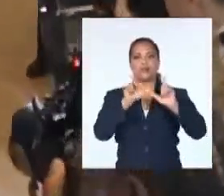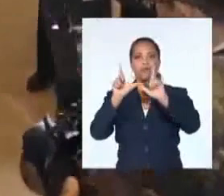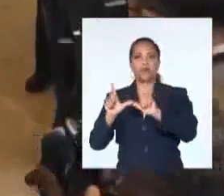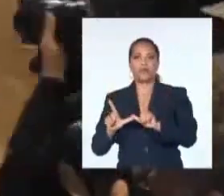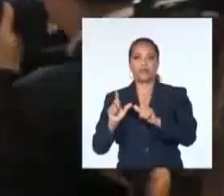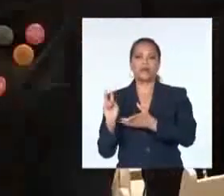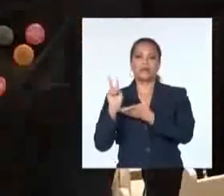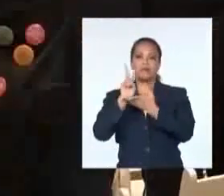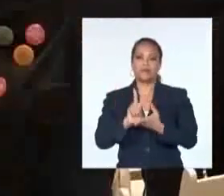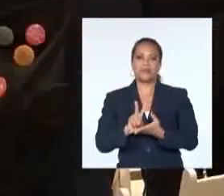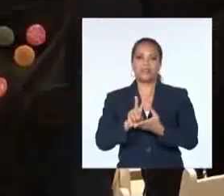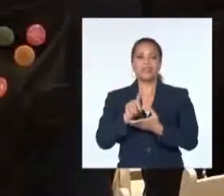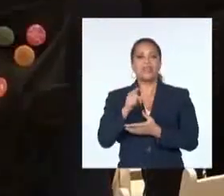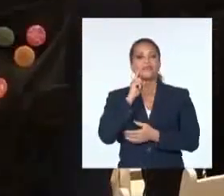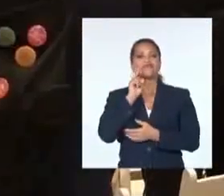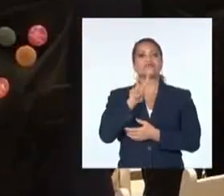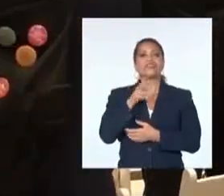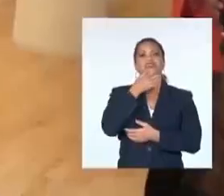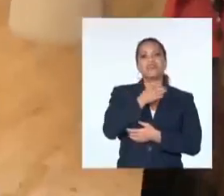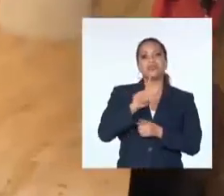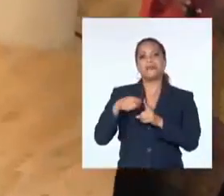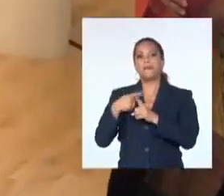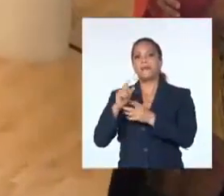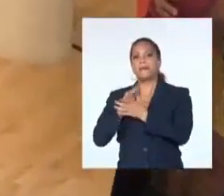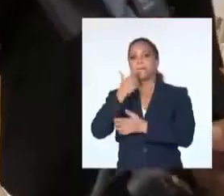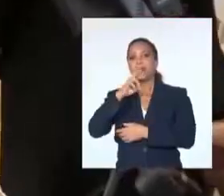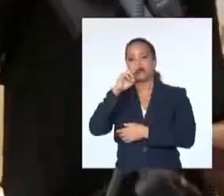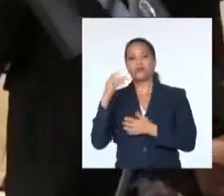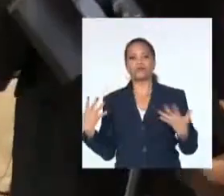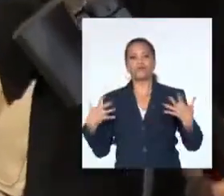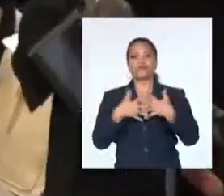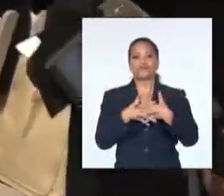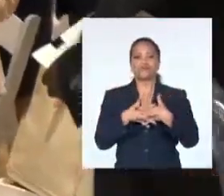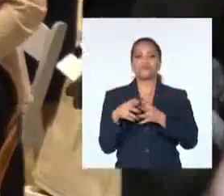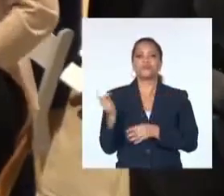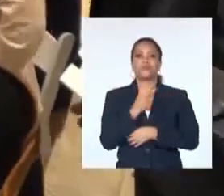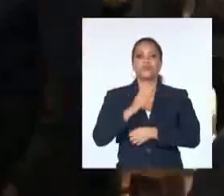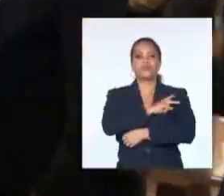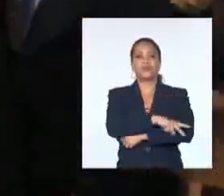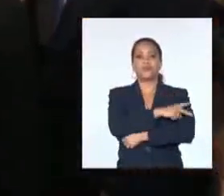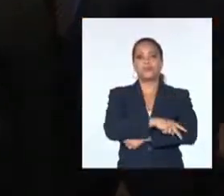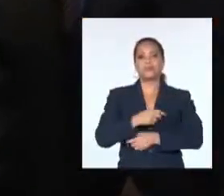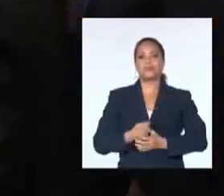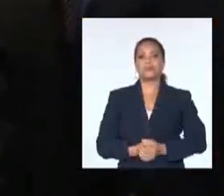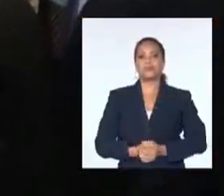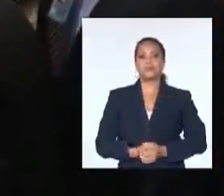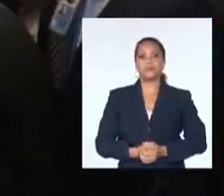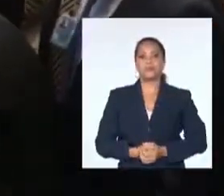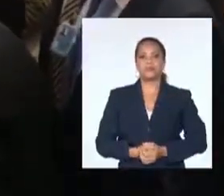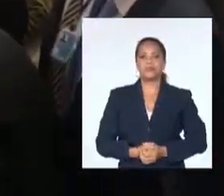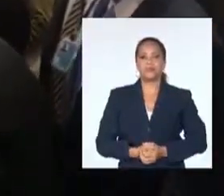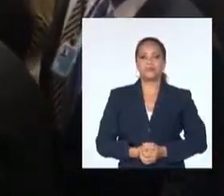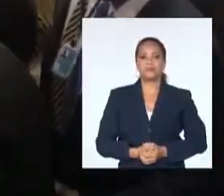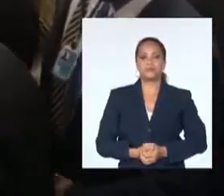visita que recrea la imagen de Fidel y Malcolm X, símbolo de la unidad de ambos pueblos. Desde Nueva York,